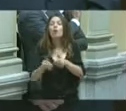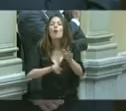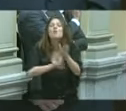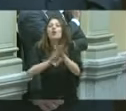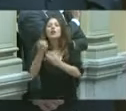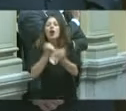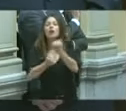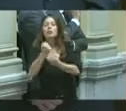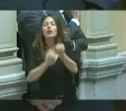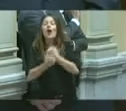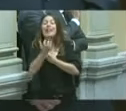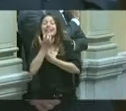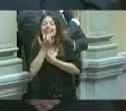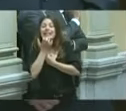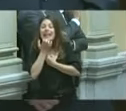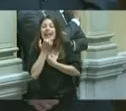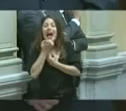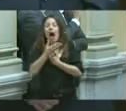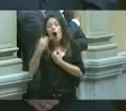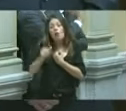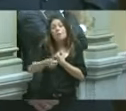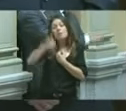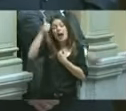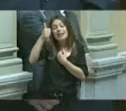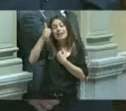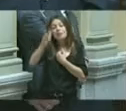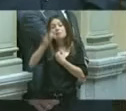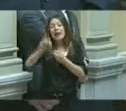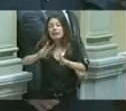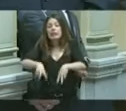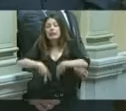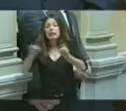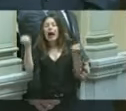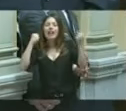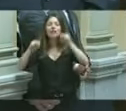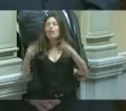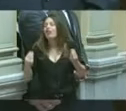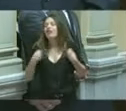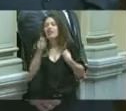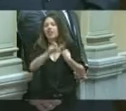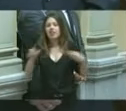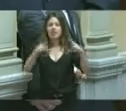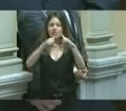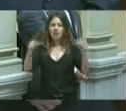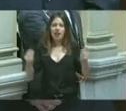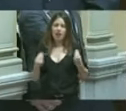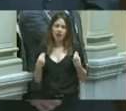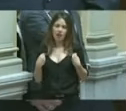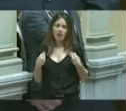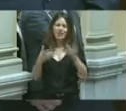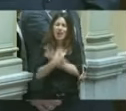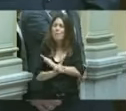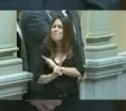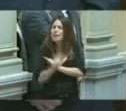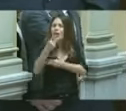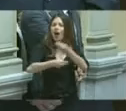si no se regenera y rejuvenece la actitud vital de los asturianos. Y el primer paso en ese camino consiste en afirmar